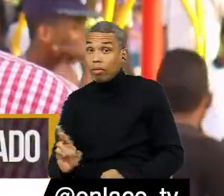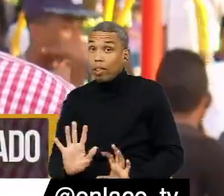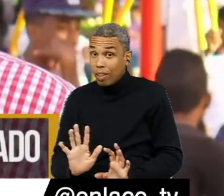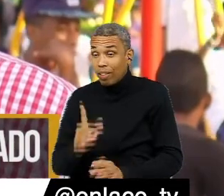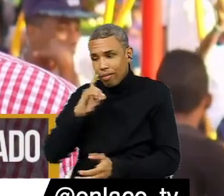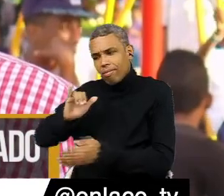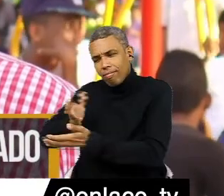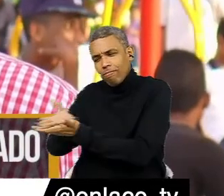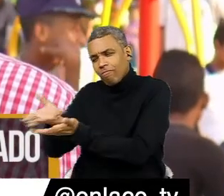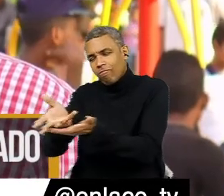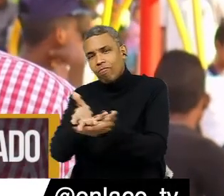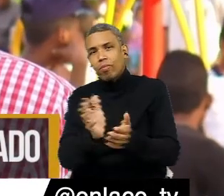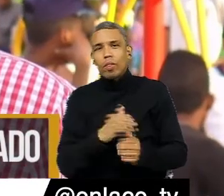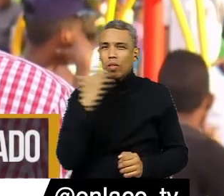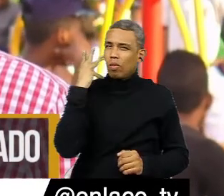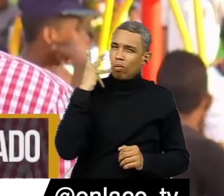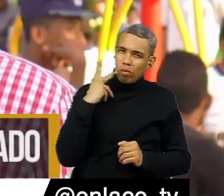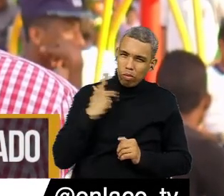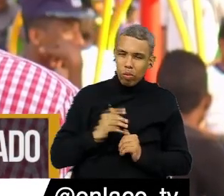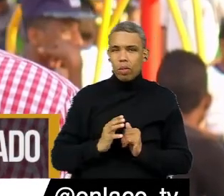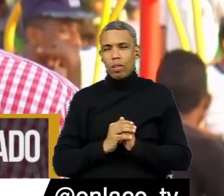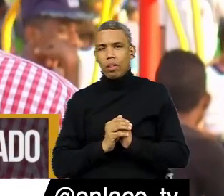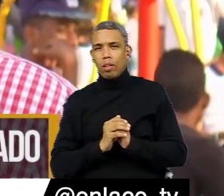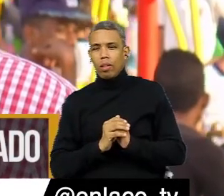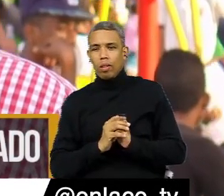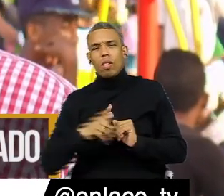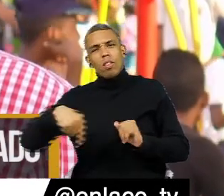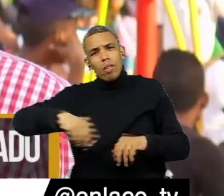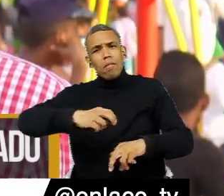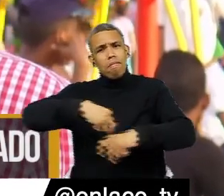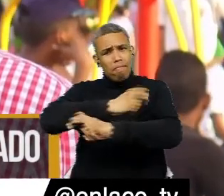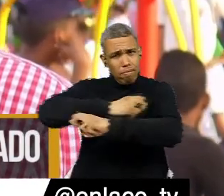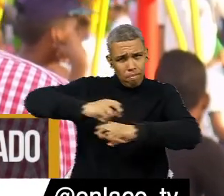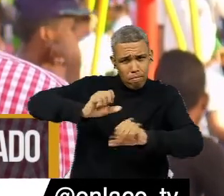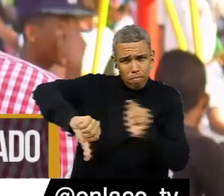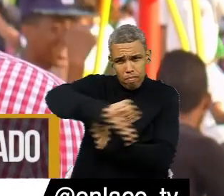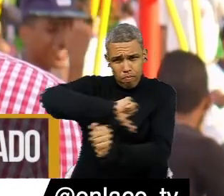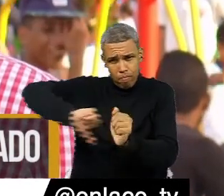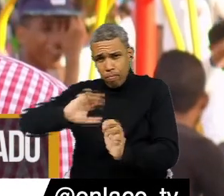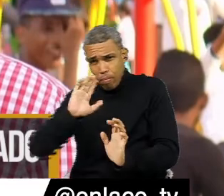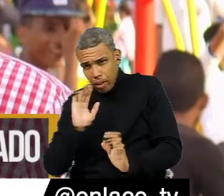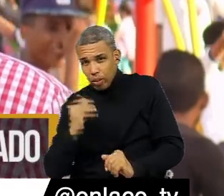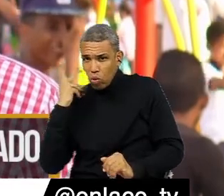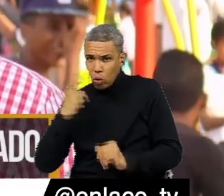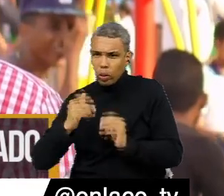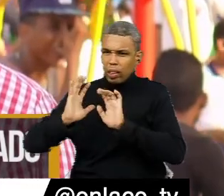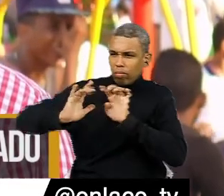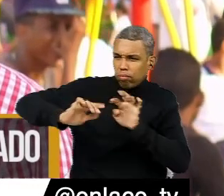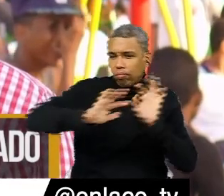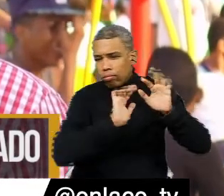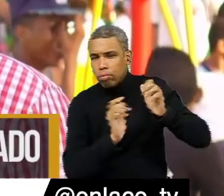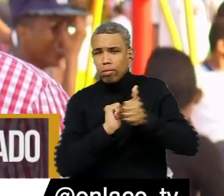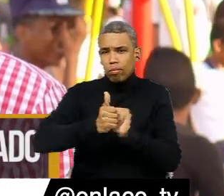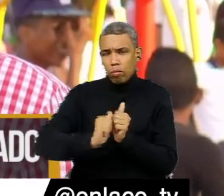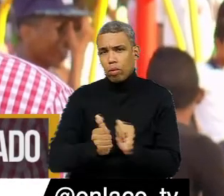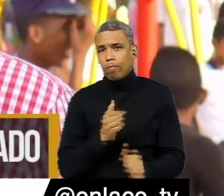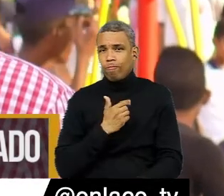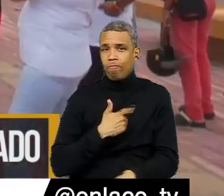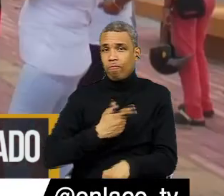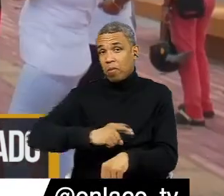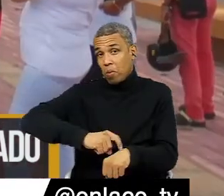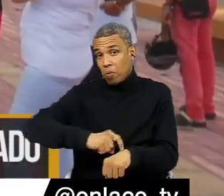labores diarias, hacer eventos diarios acá en el parque. Y de esta forma entonces así estar garantizando las obras que se